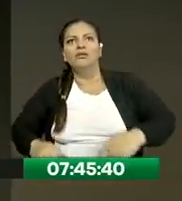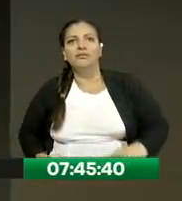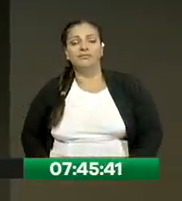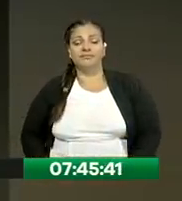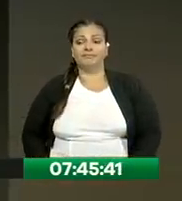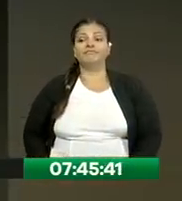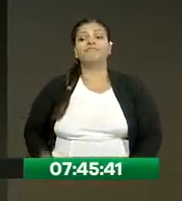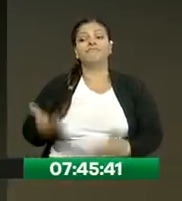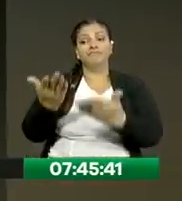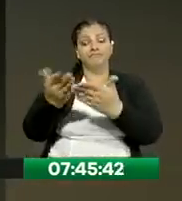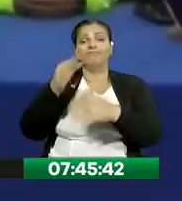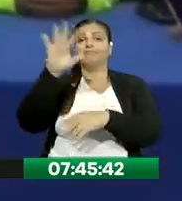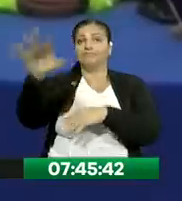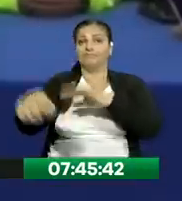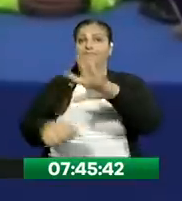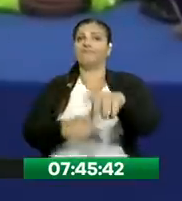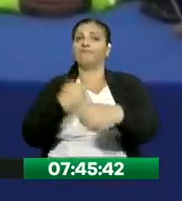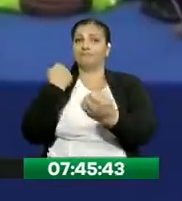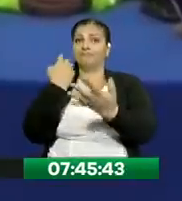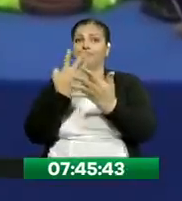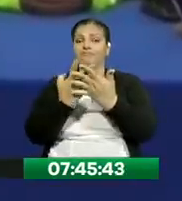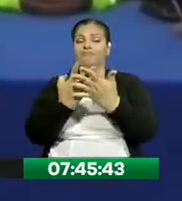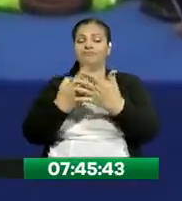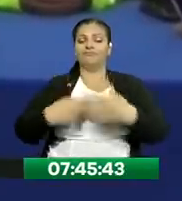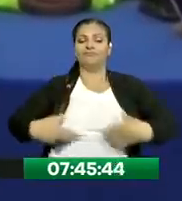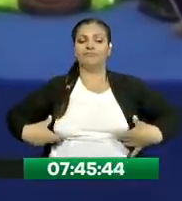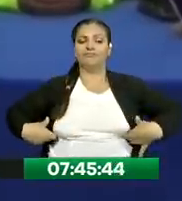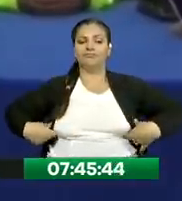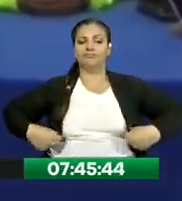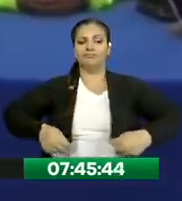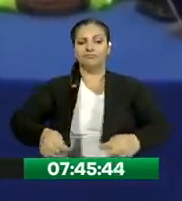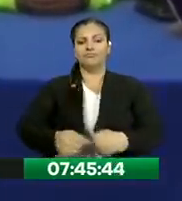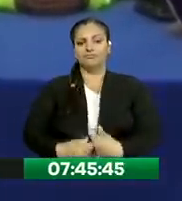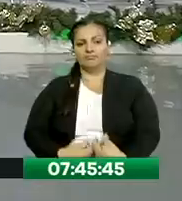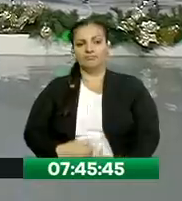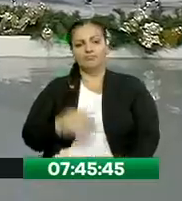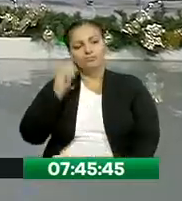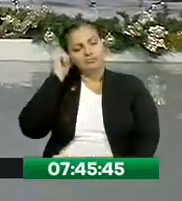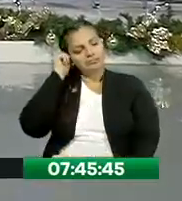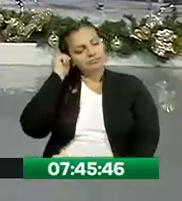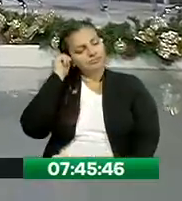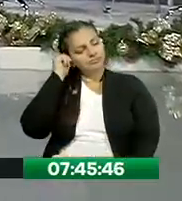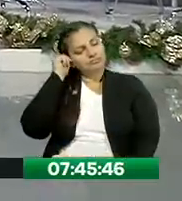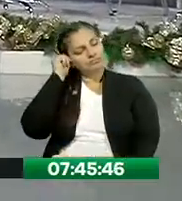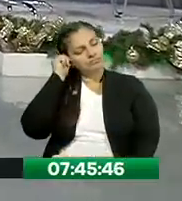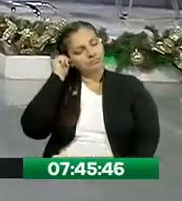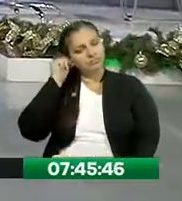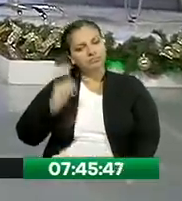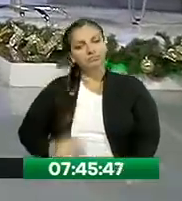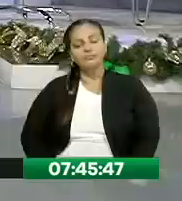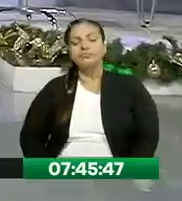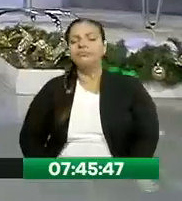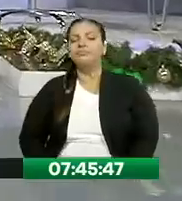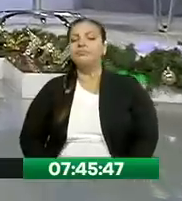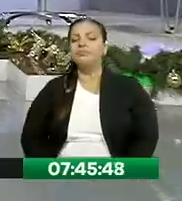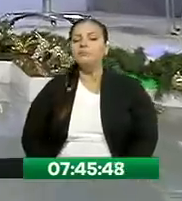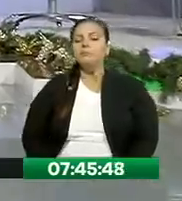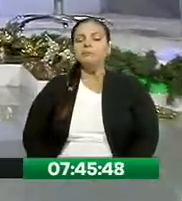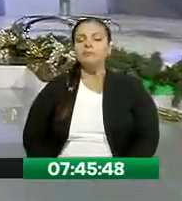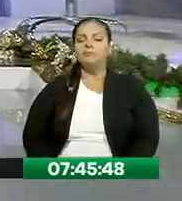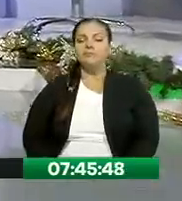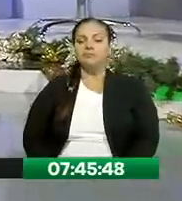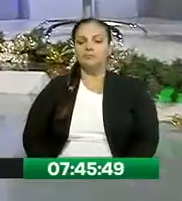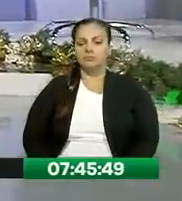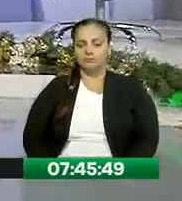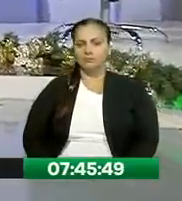ilícita y receptación. En Quito informó Iván Casamen. Y un joven de 28 años de edad